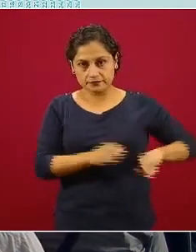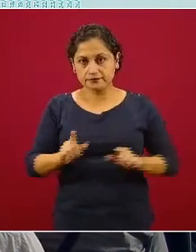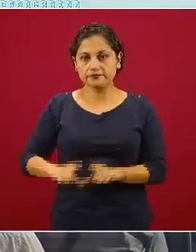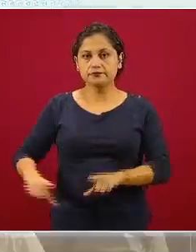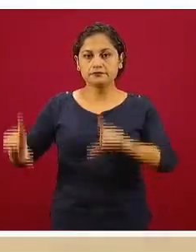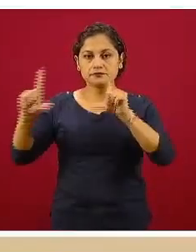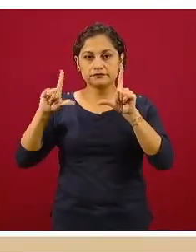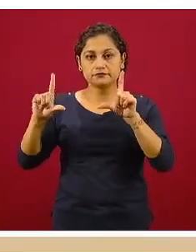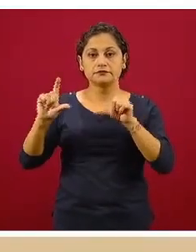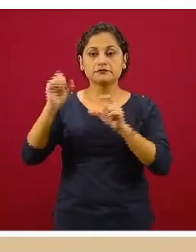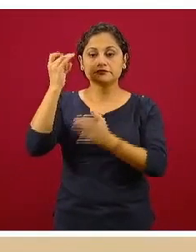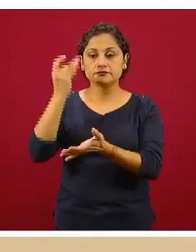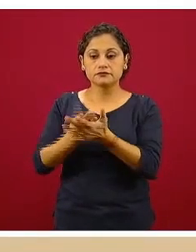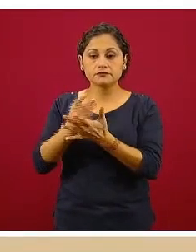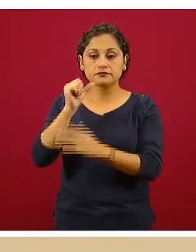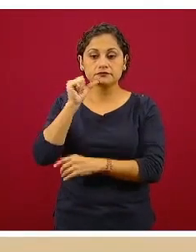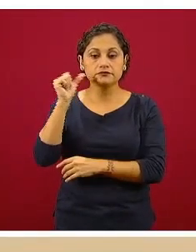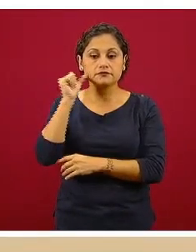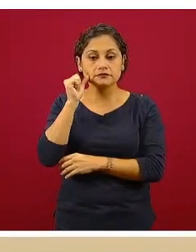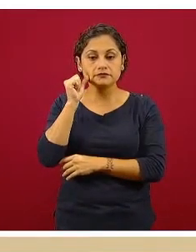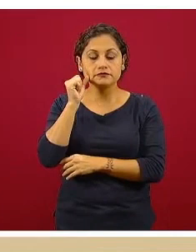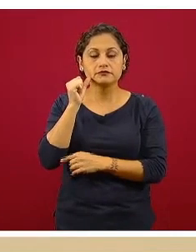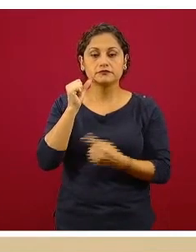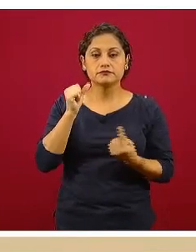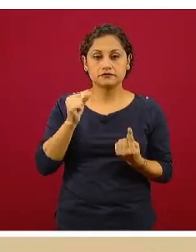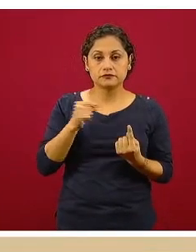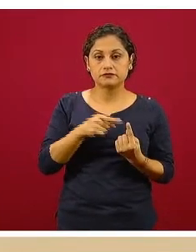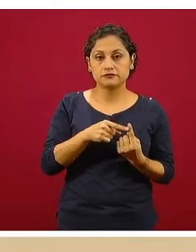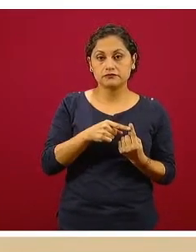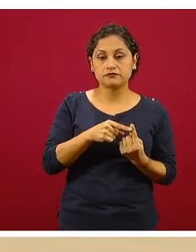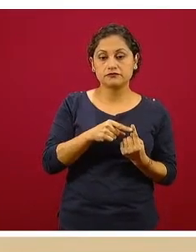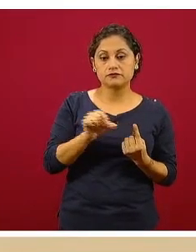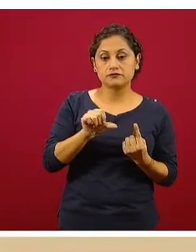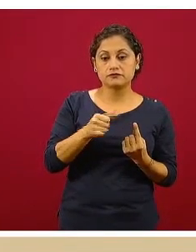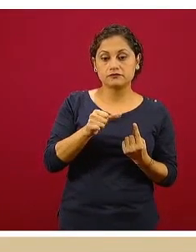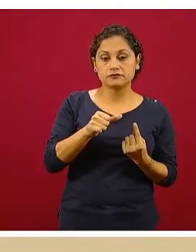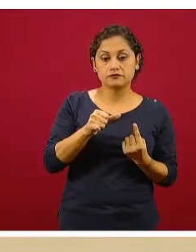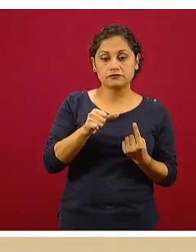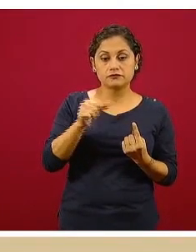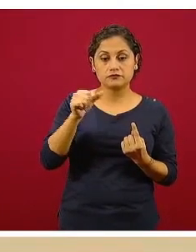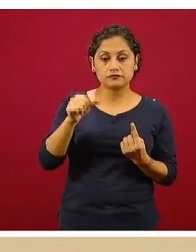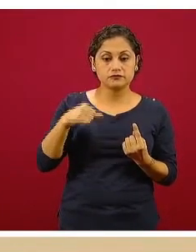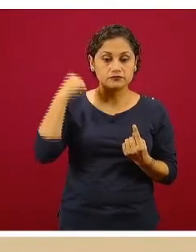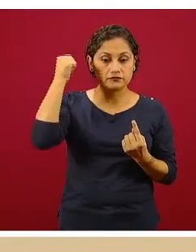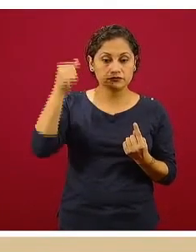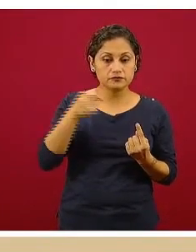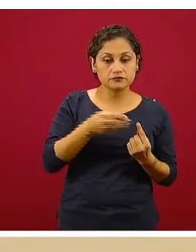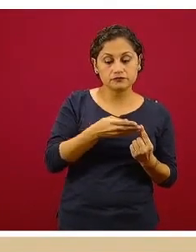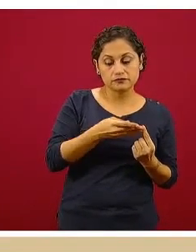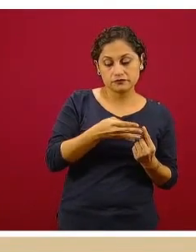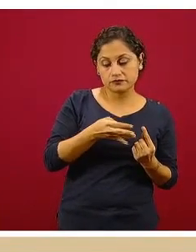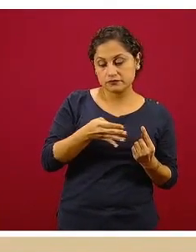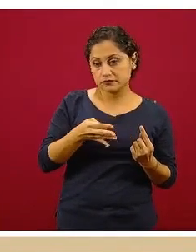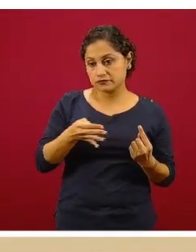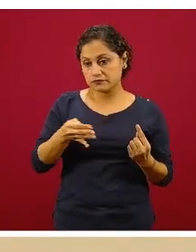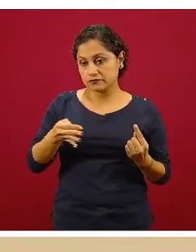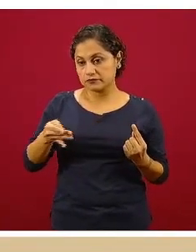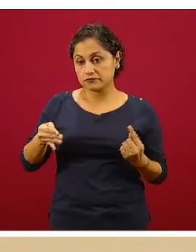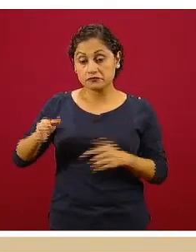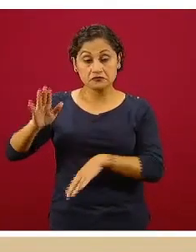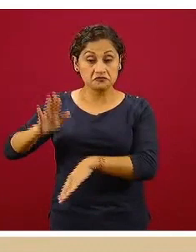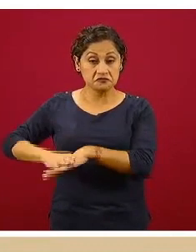mismas. Aquí está una el 11 de abril, varias otras, y la gran